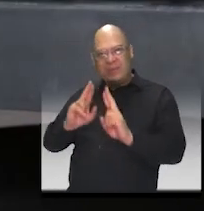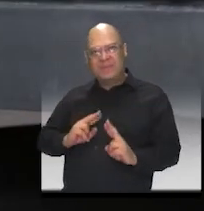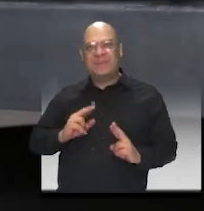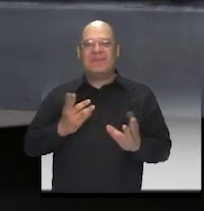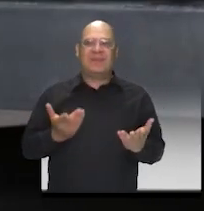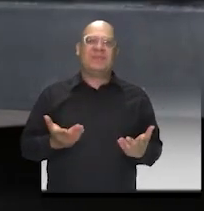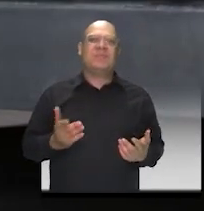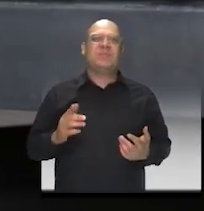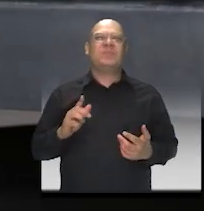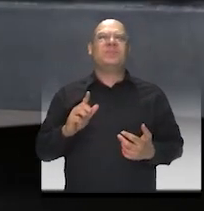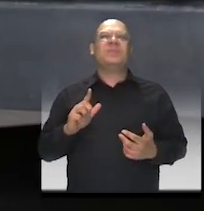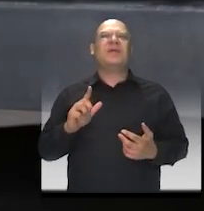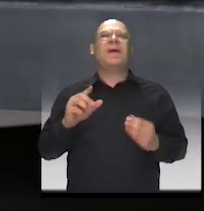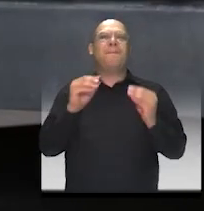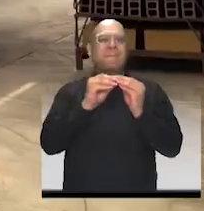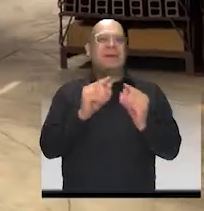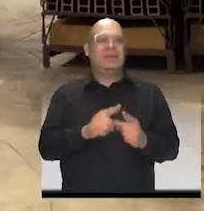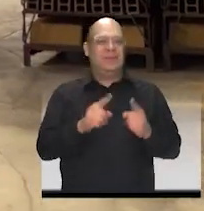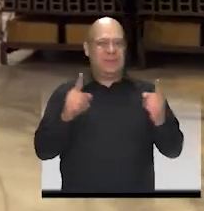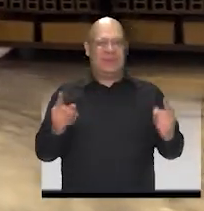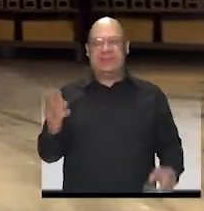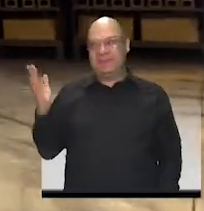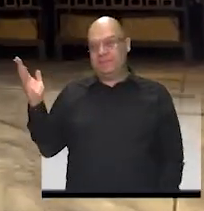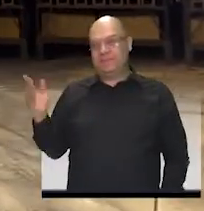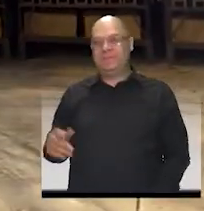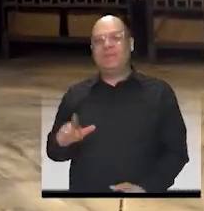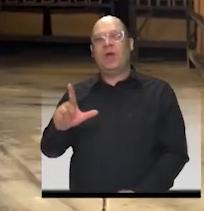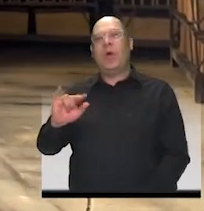Luisa quien nos amplíe un poco más la información.